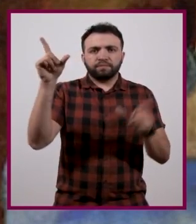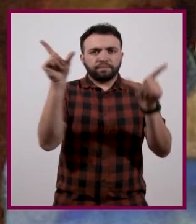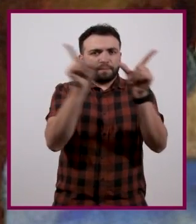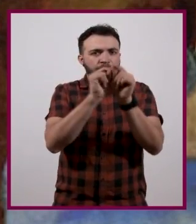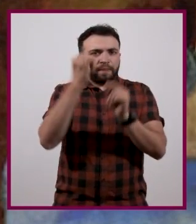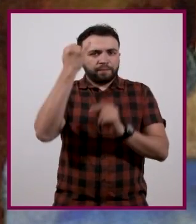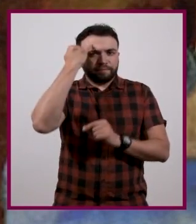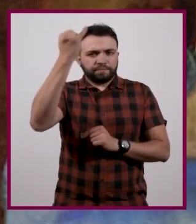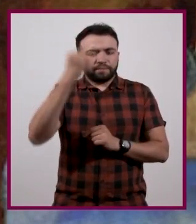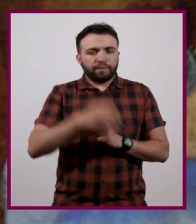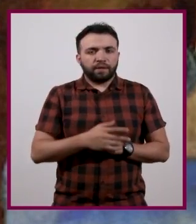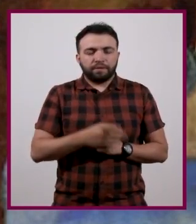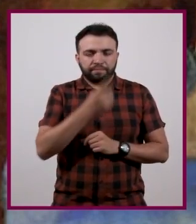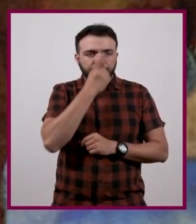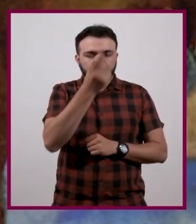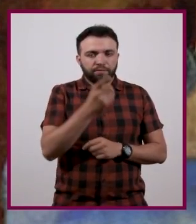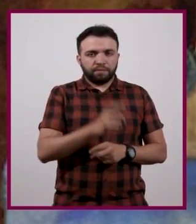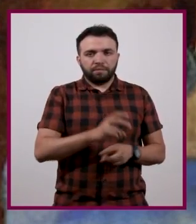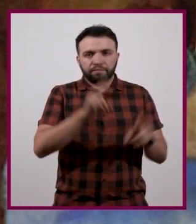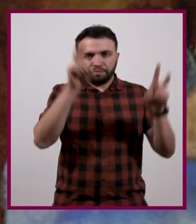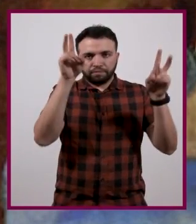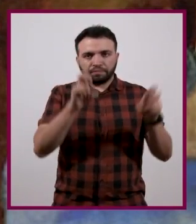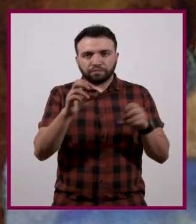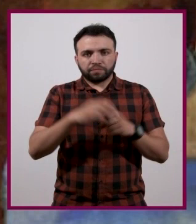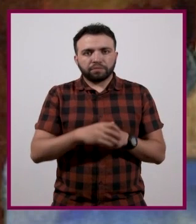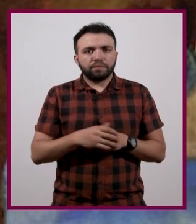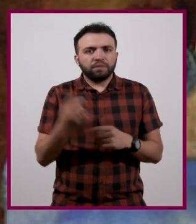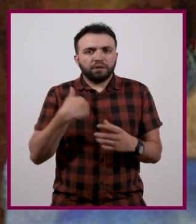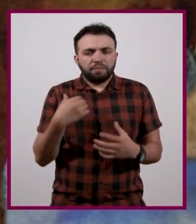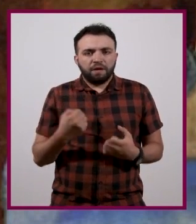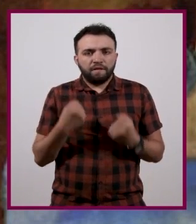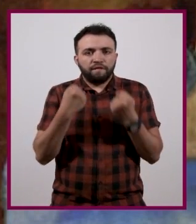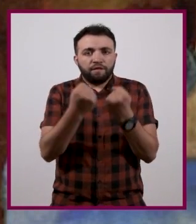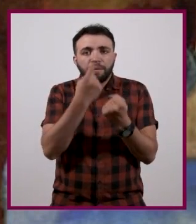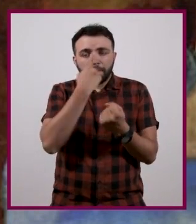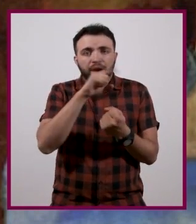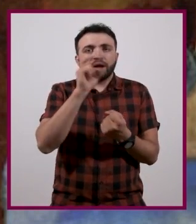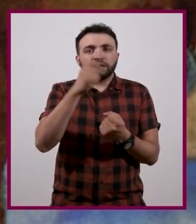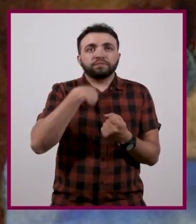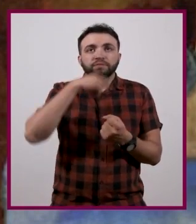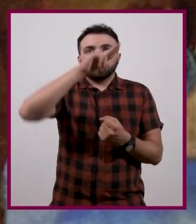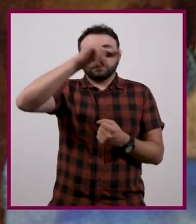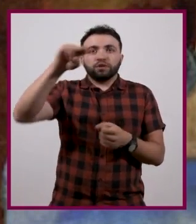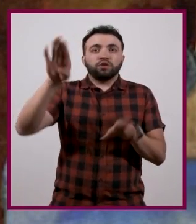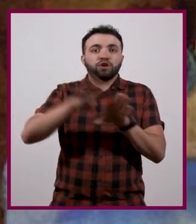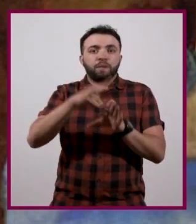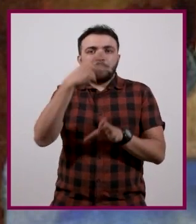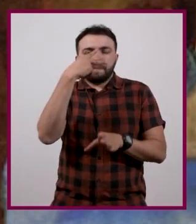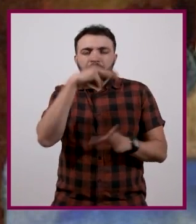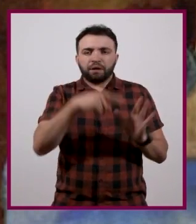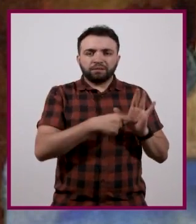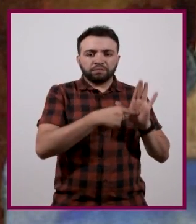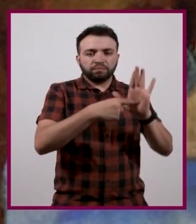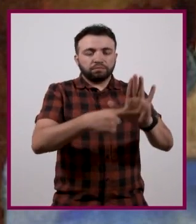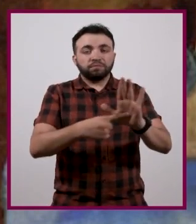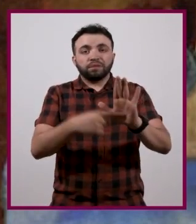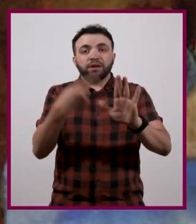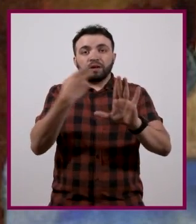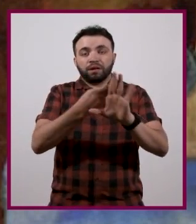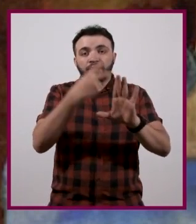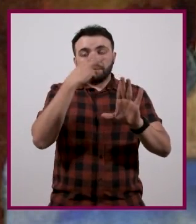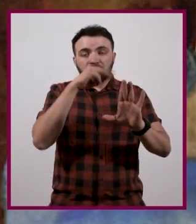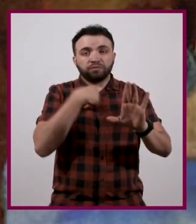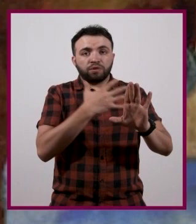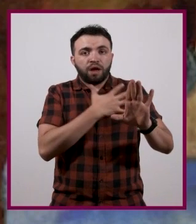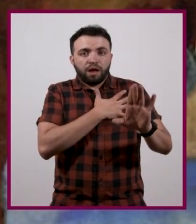sus ideas. Y dice así: me esfuerzo para que mi pintura refleje al México auténtico que siento y amo.